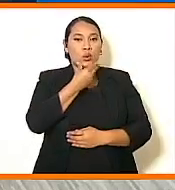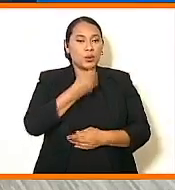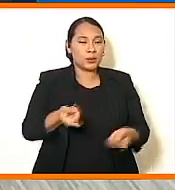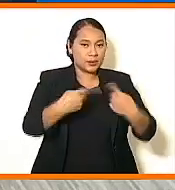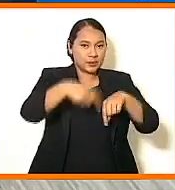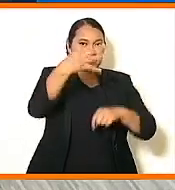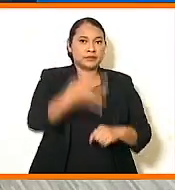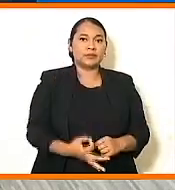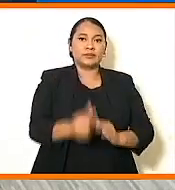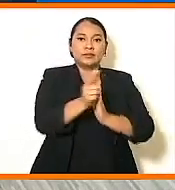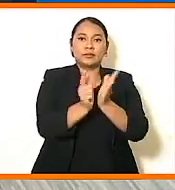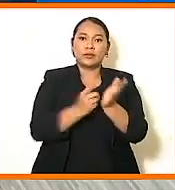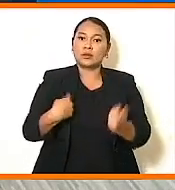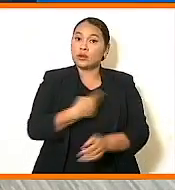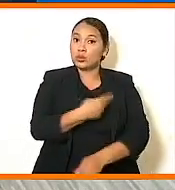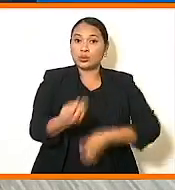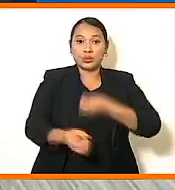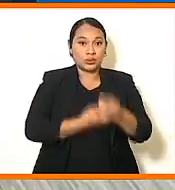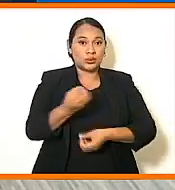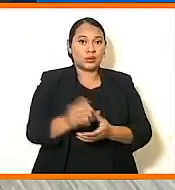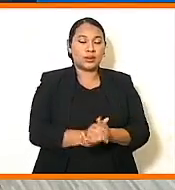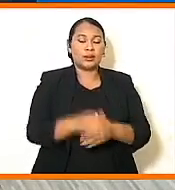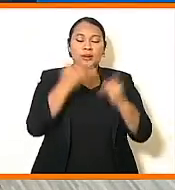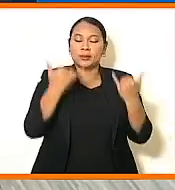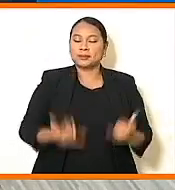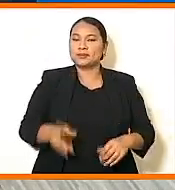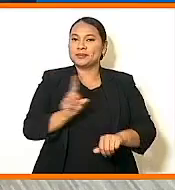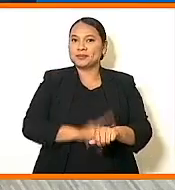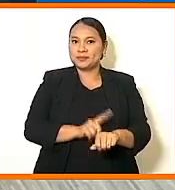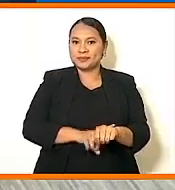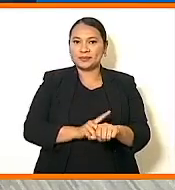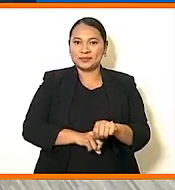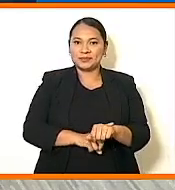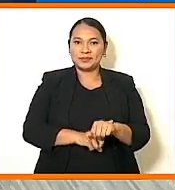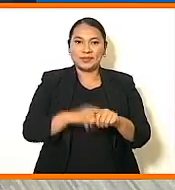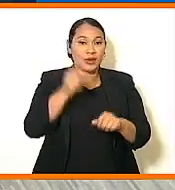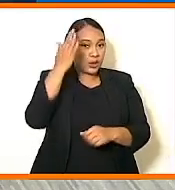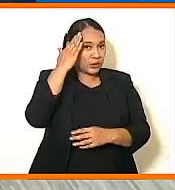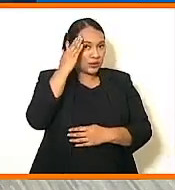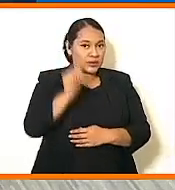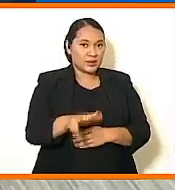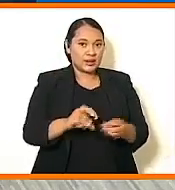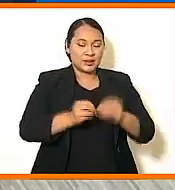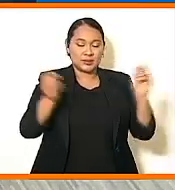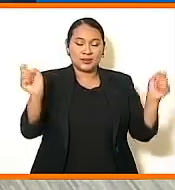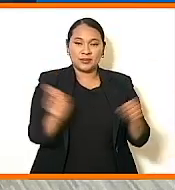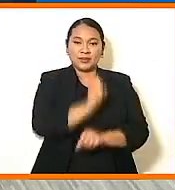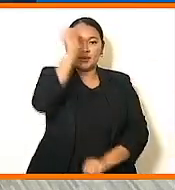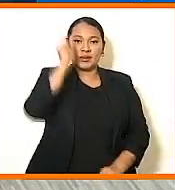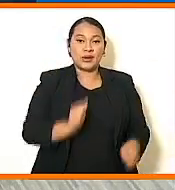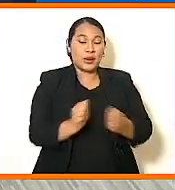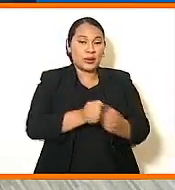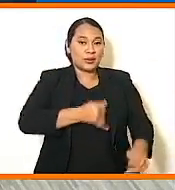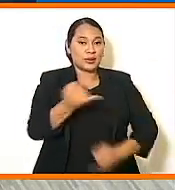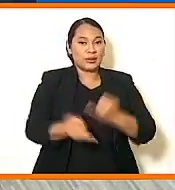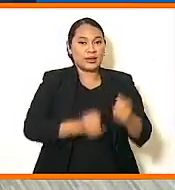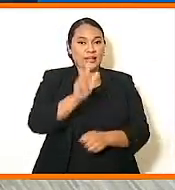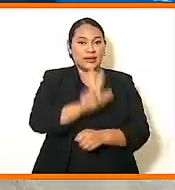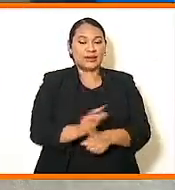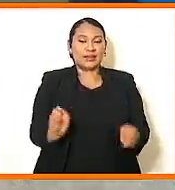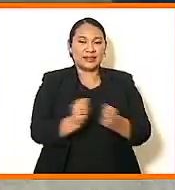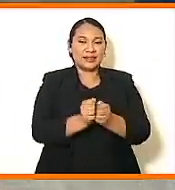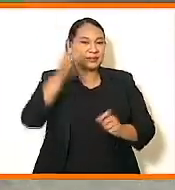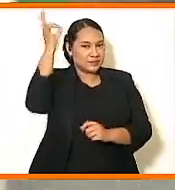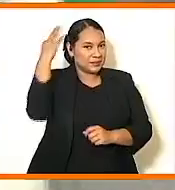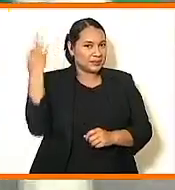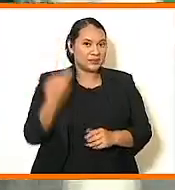cada uno de nuestros juegos. Ahora sí, sin más preámbulos, llegó el momento de dar a conocer esos tres dígitos ganadores de Juga 3 junto a Francini. Así es, Charlín. Espero